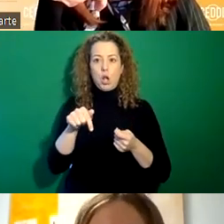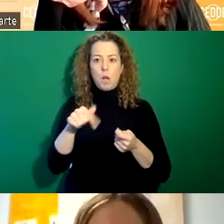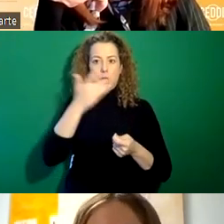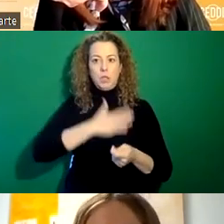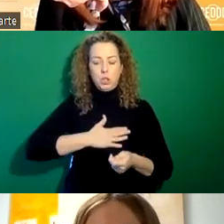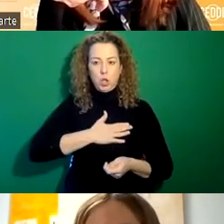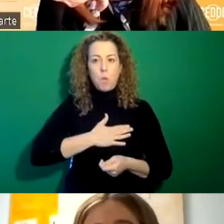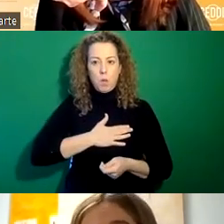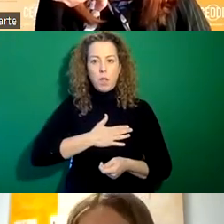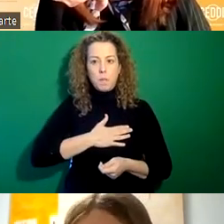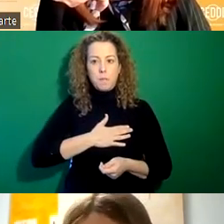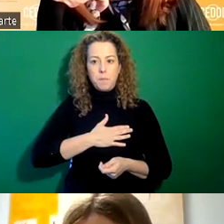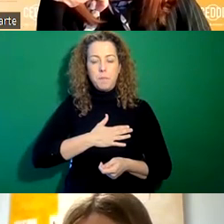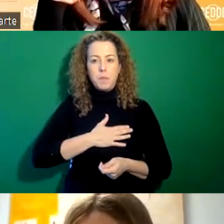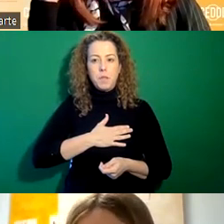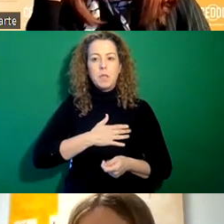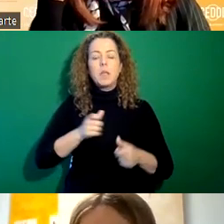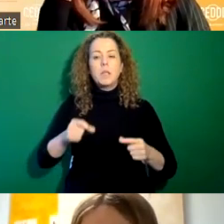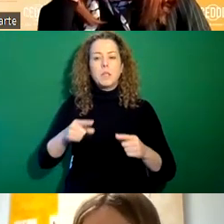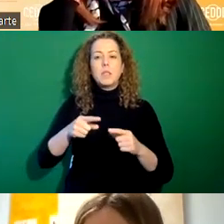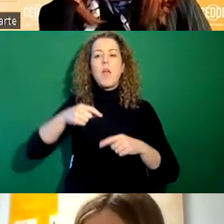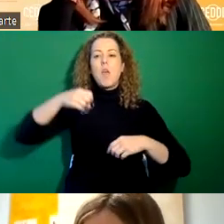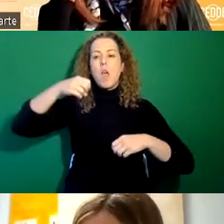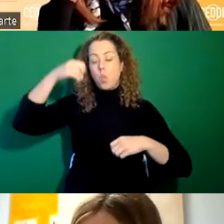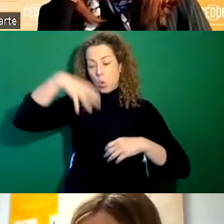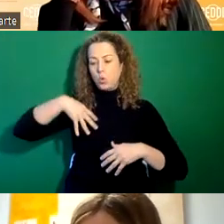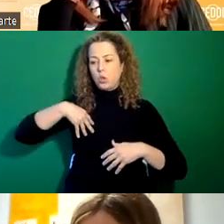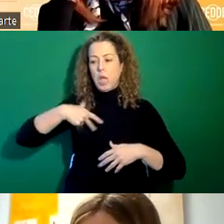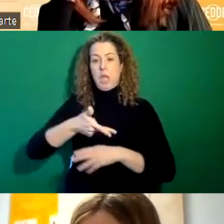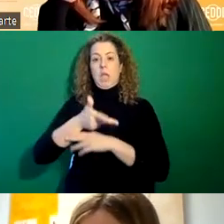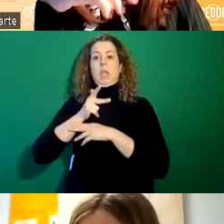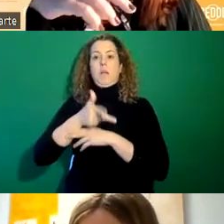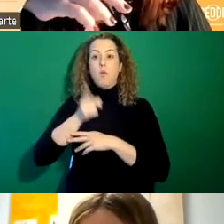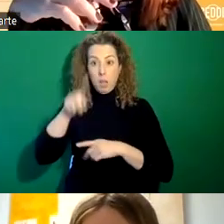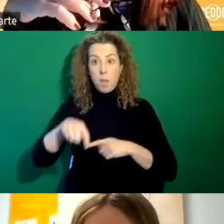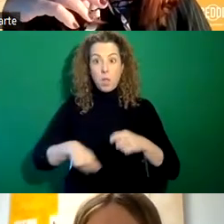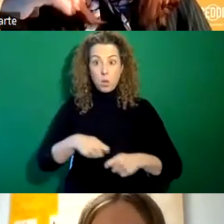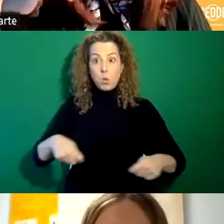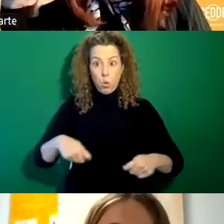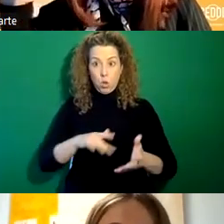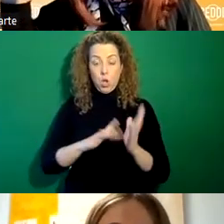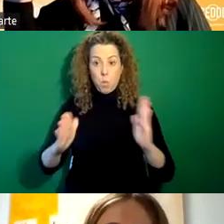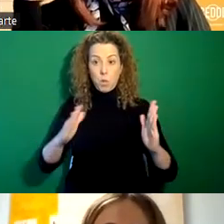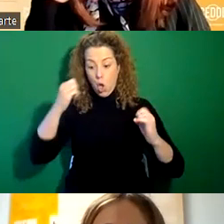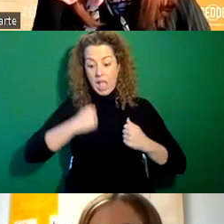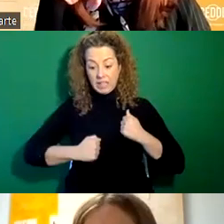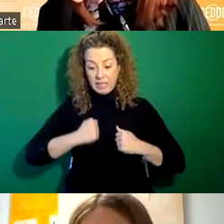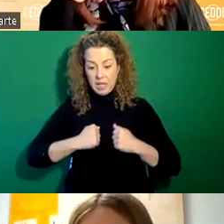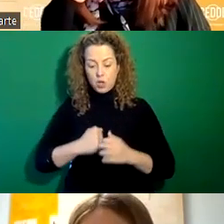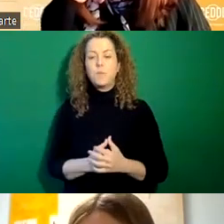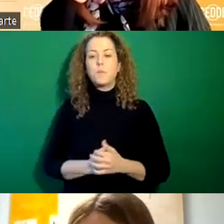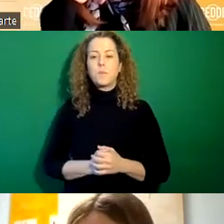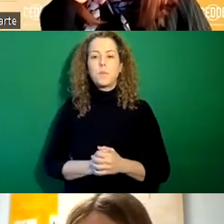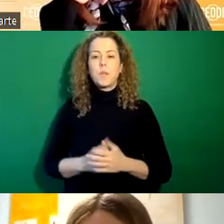cómodas. Sillas de ducha reclinables, porque también utilizábamos cinturones en el momento del aseo.